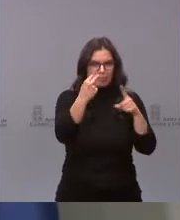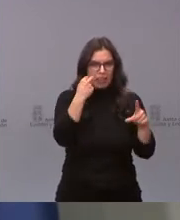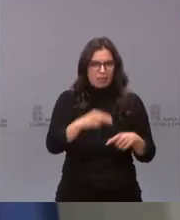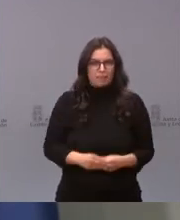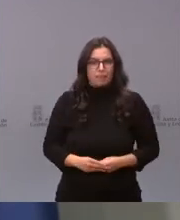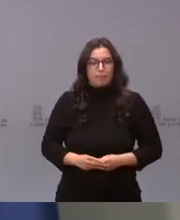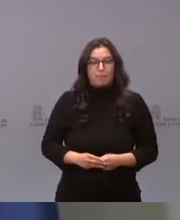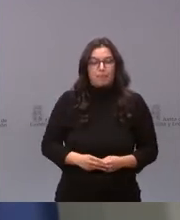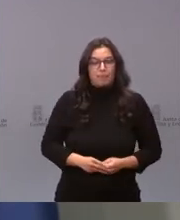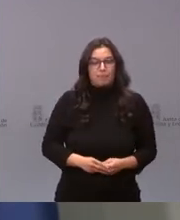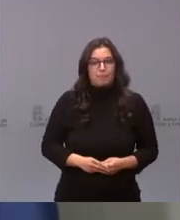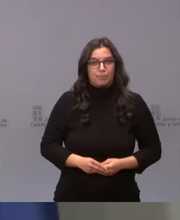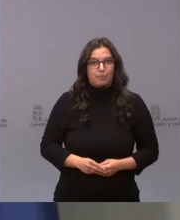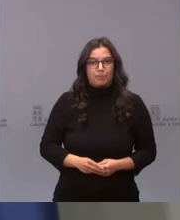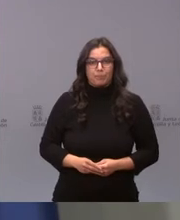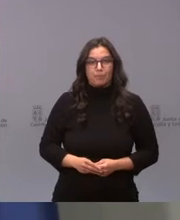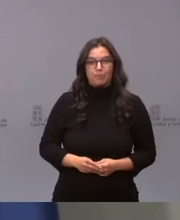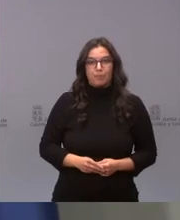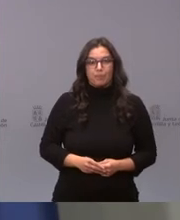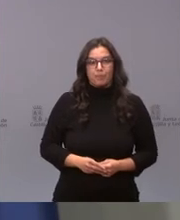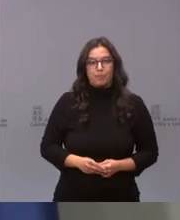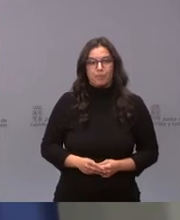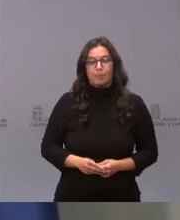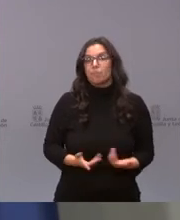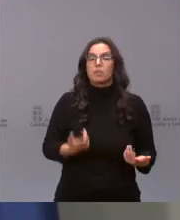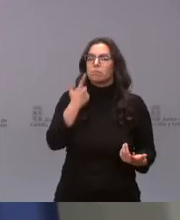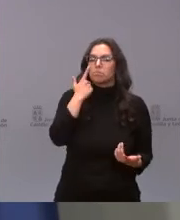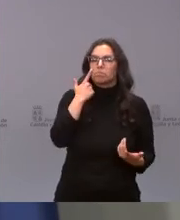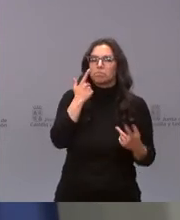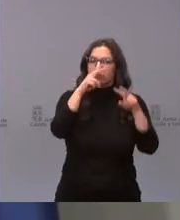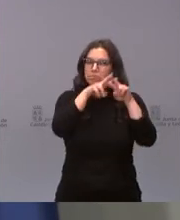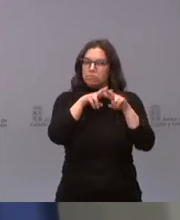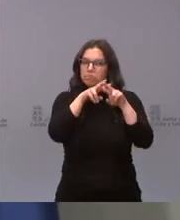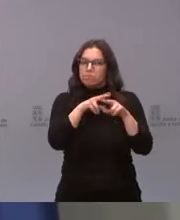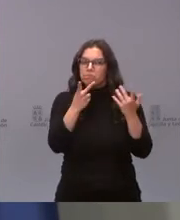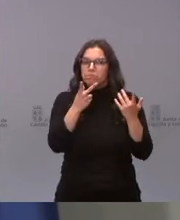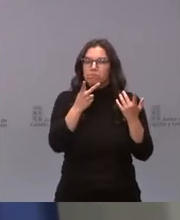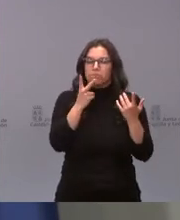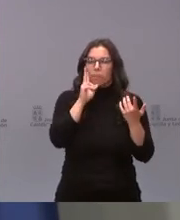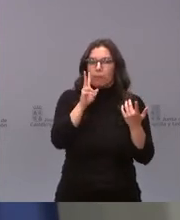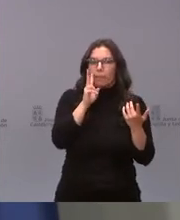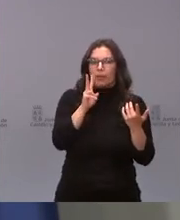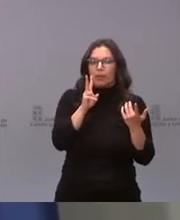y tampoco se está observando un incremento